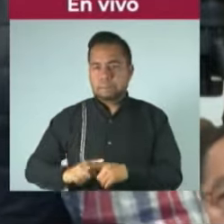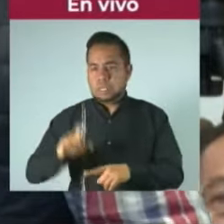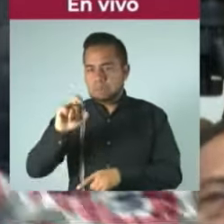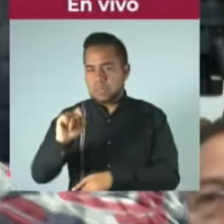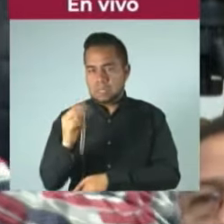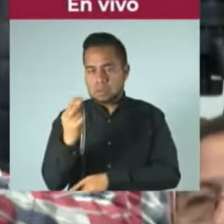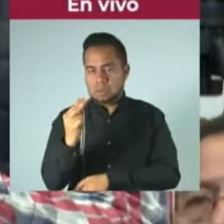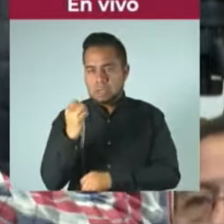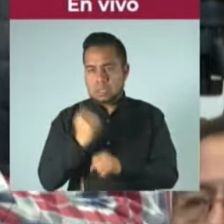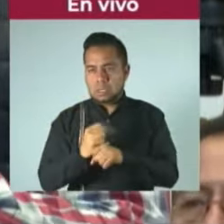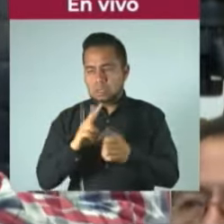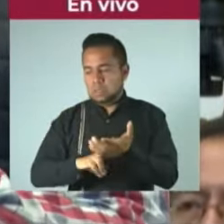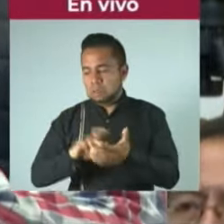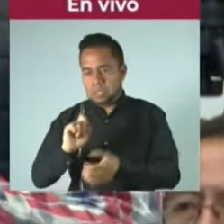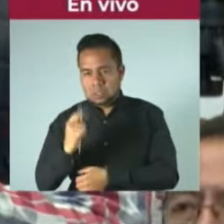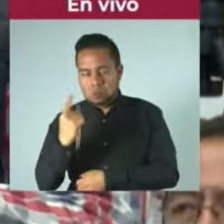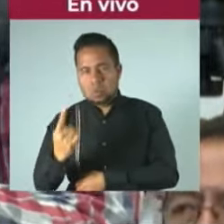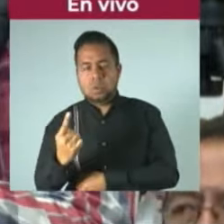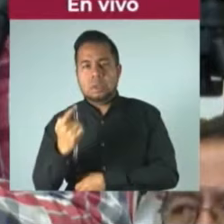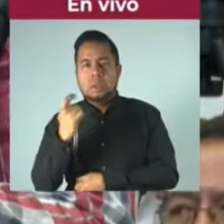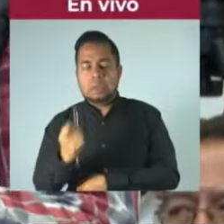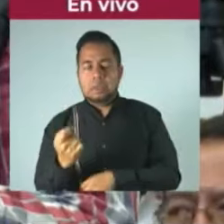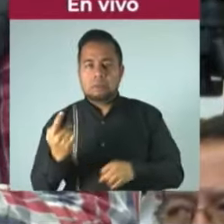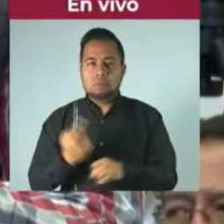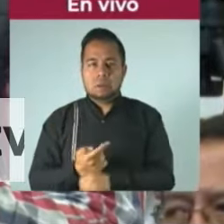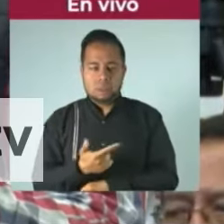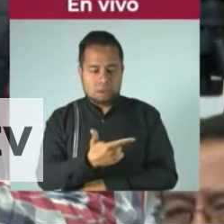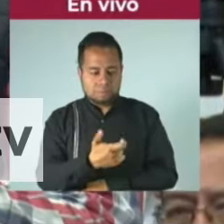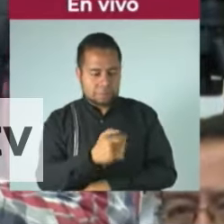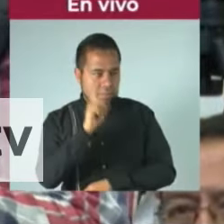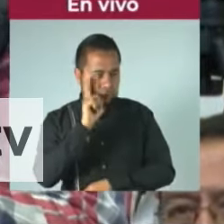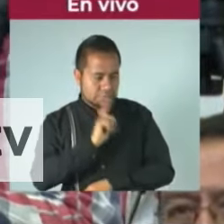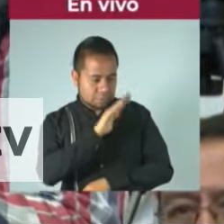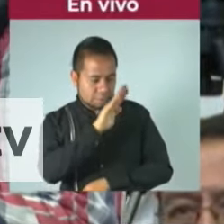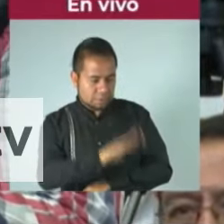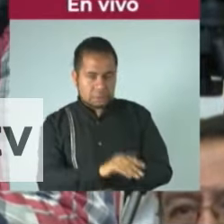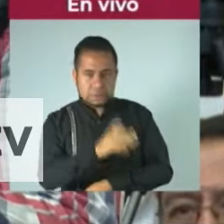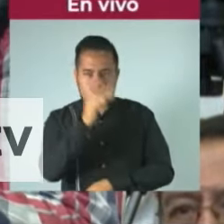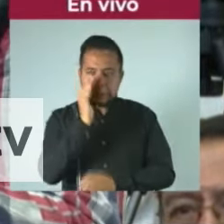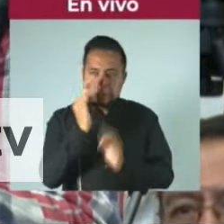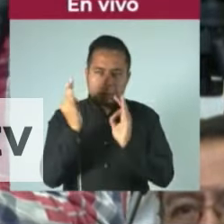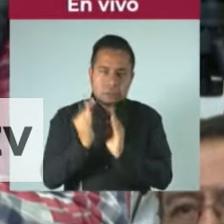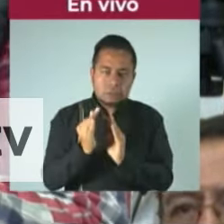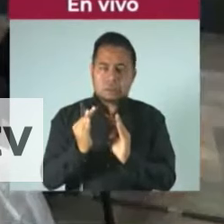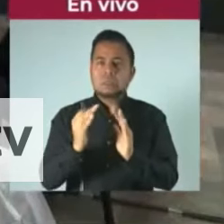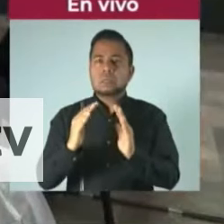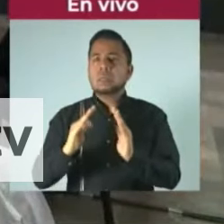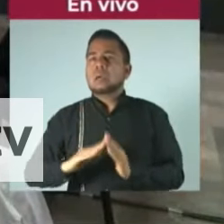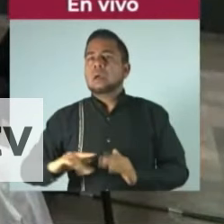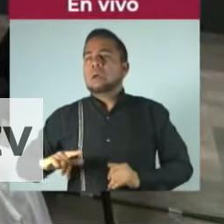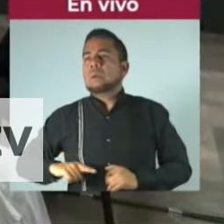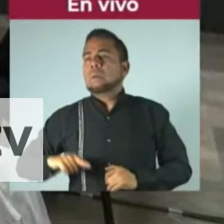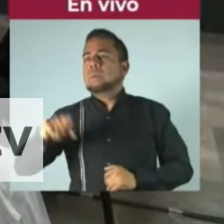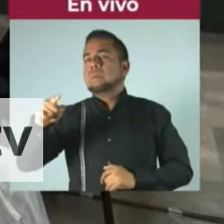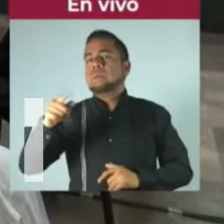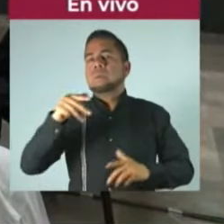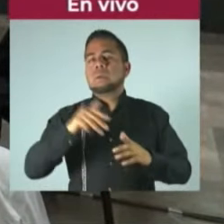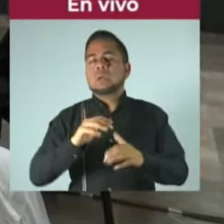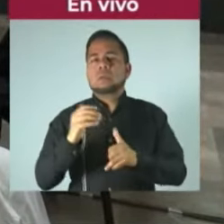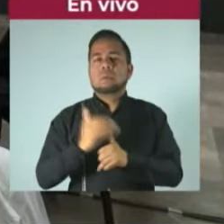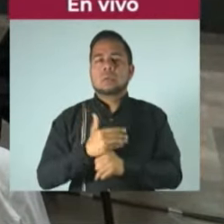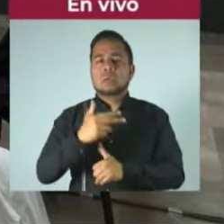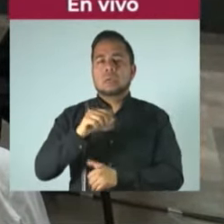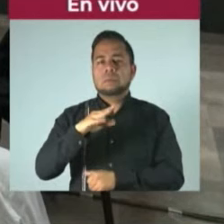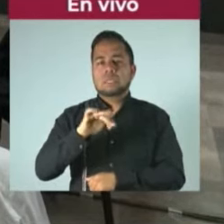noviembre del 2021 hubo un icidio Aquí muy cerca del Palacio Nacional del bar El hábito en esta administración